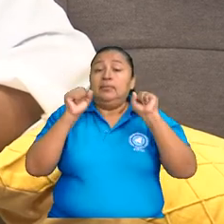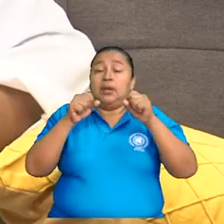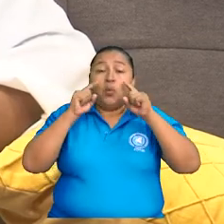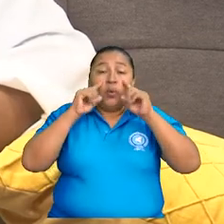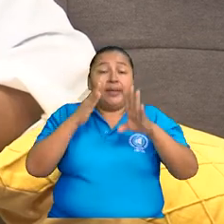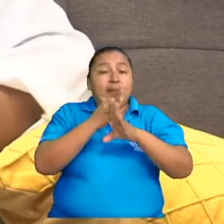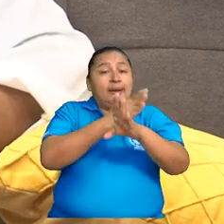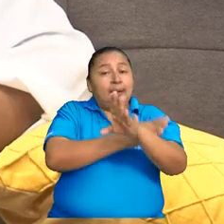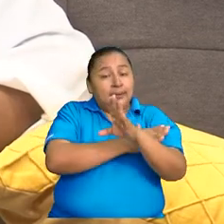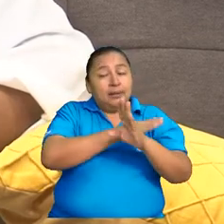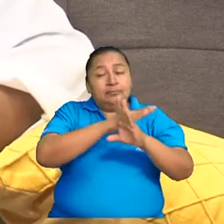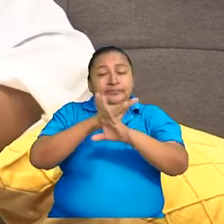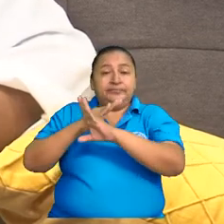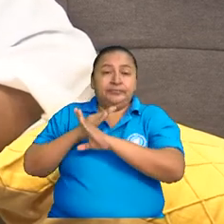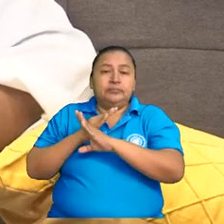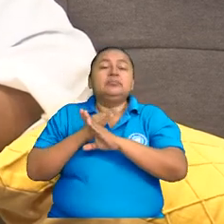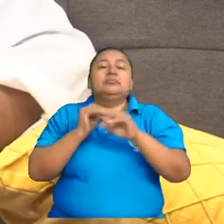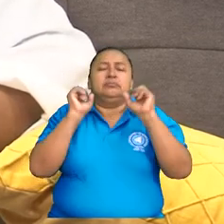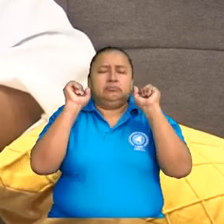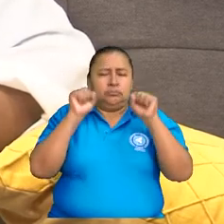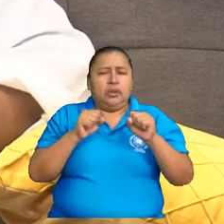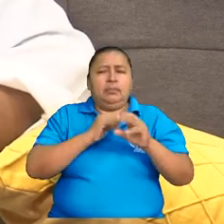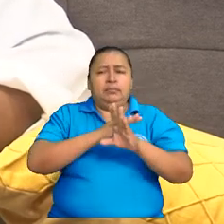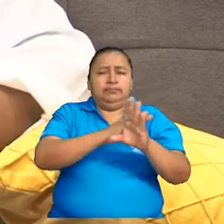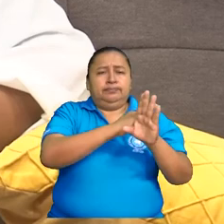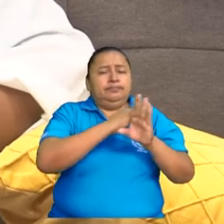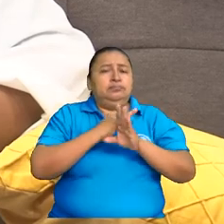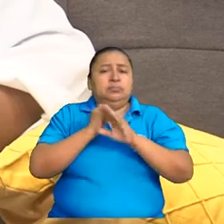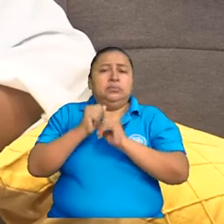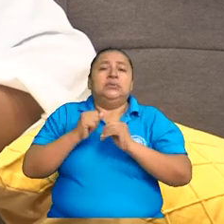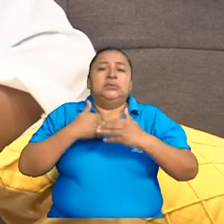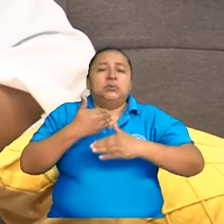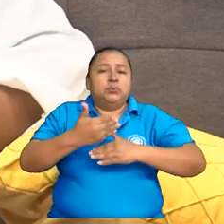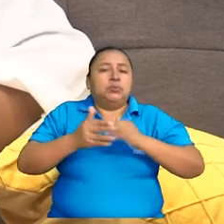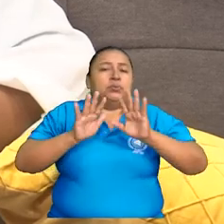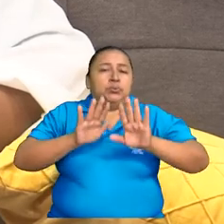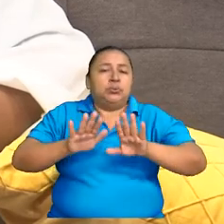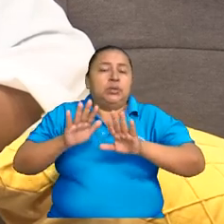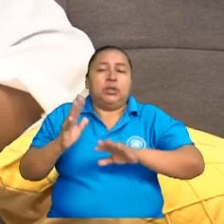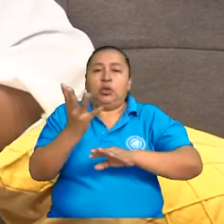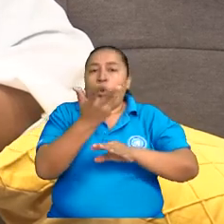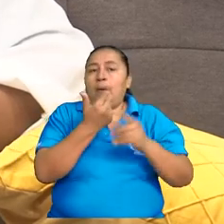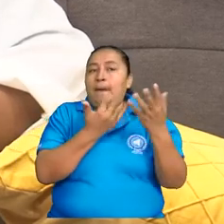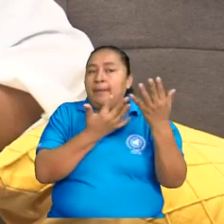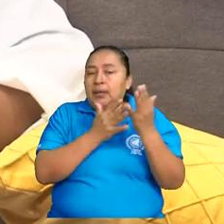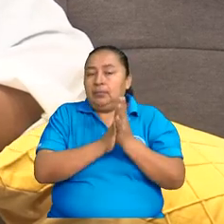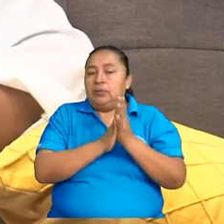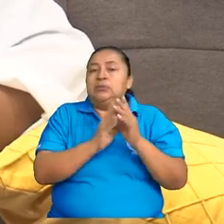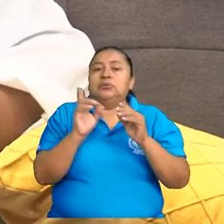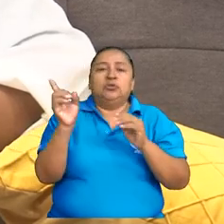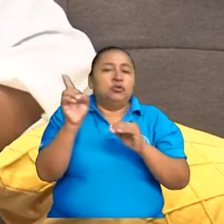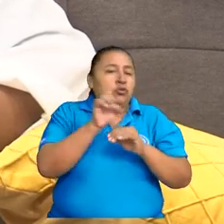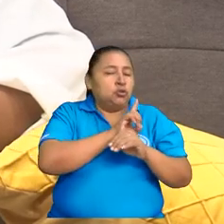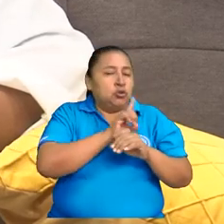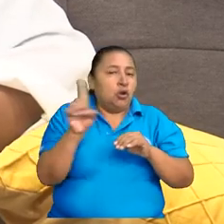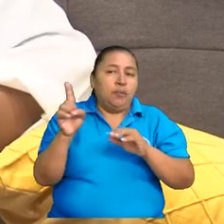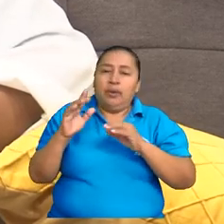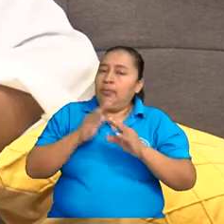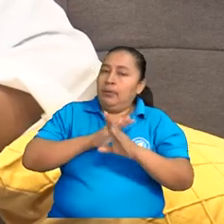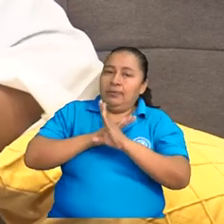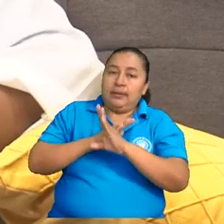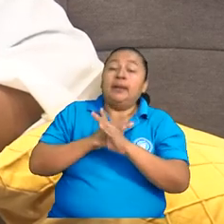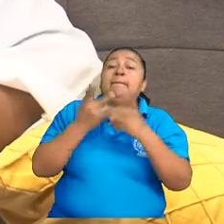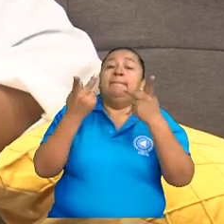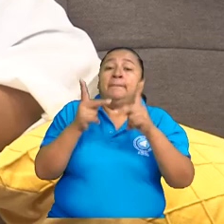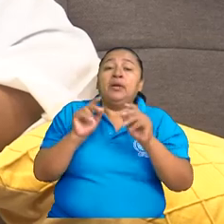prevenir, la transmisión se va a contener y poder darse de esa forma, que es lo que todos aspiramos. No podemos evitarlo, lo que podemos